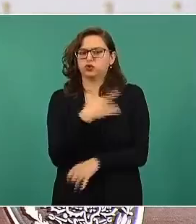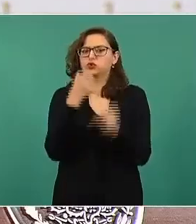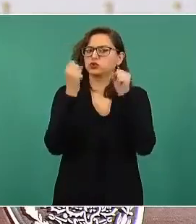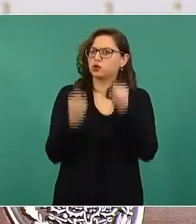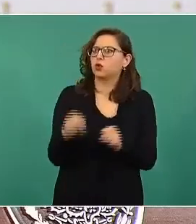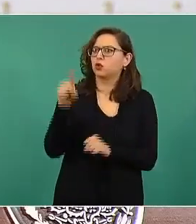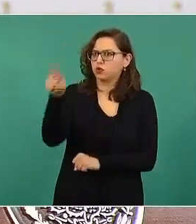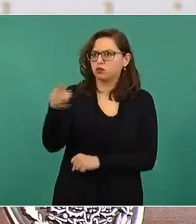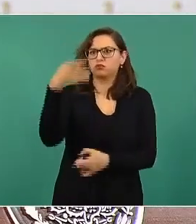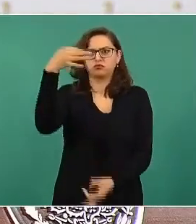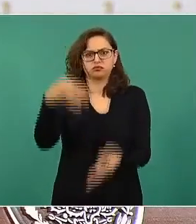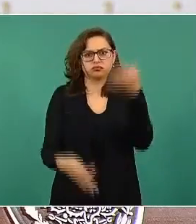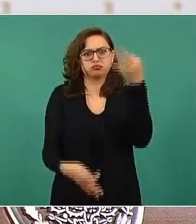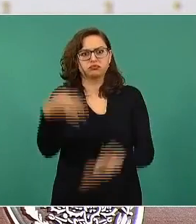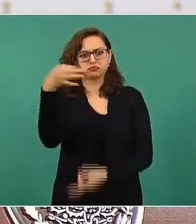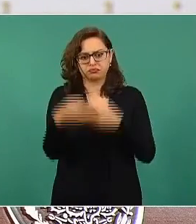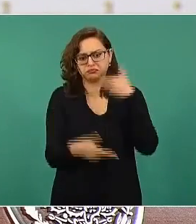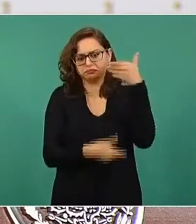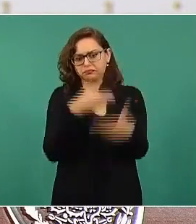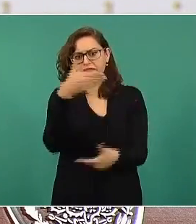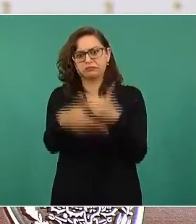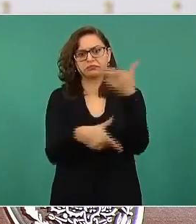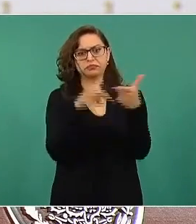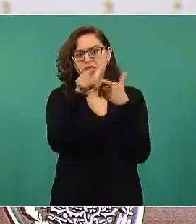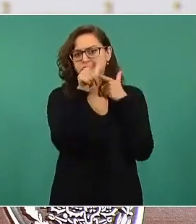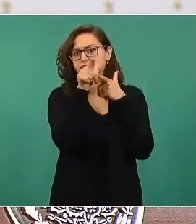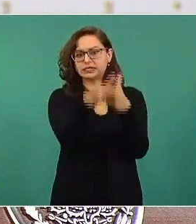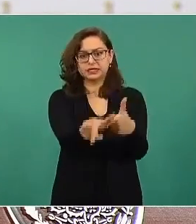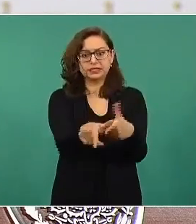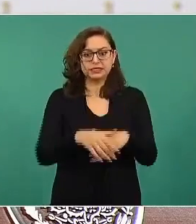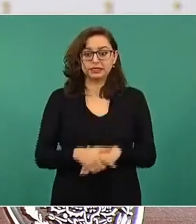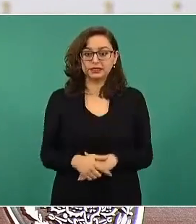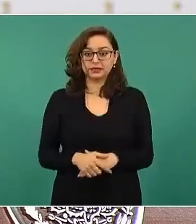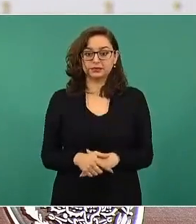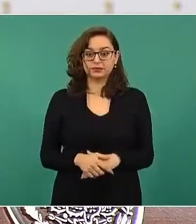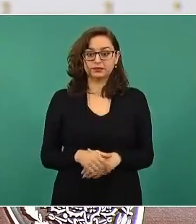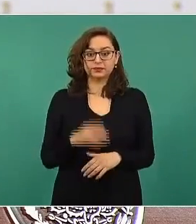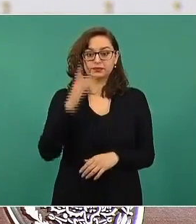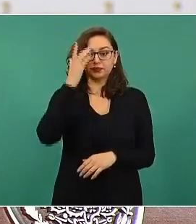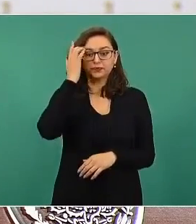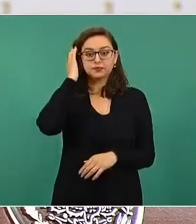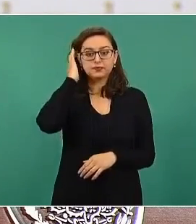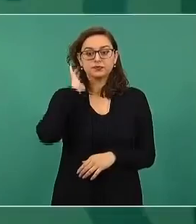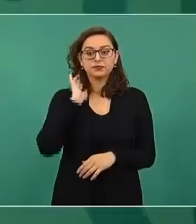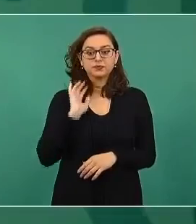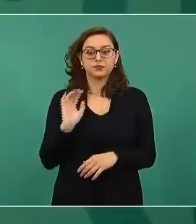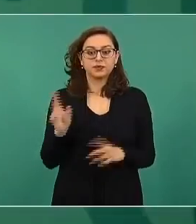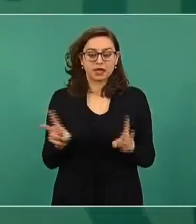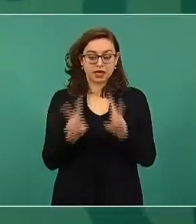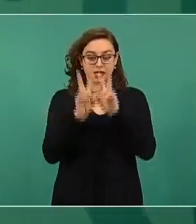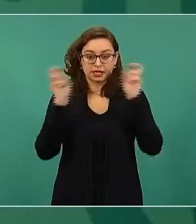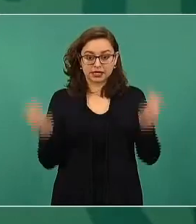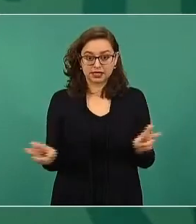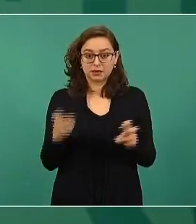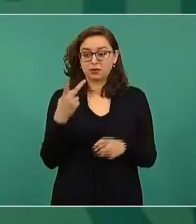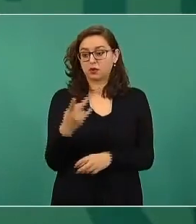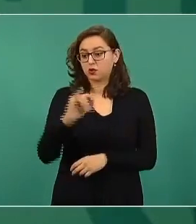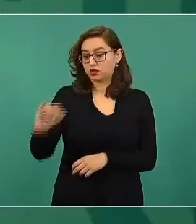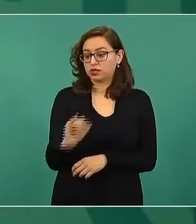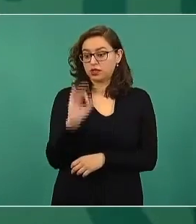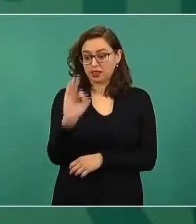les va a dar curso. En el caso del Poder Judicial, que también